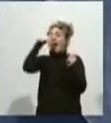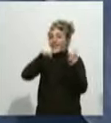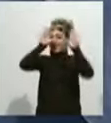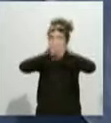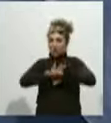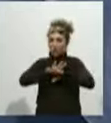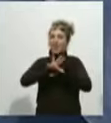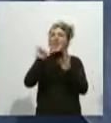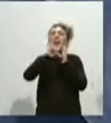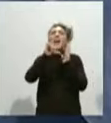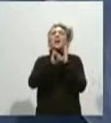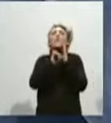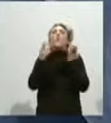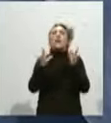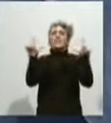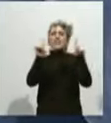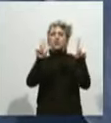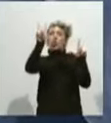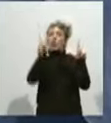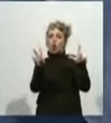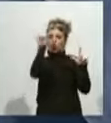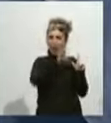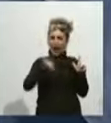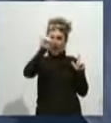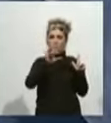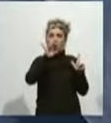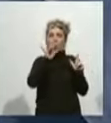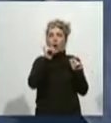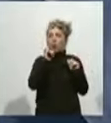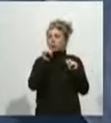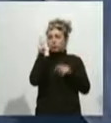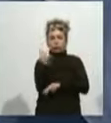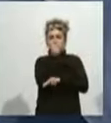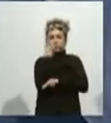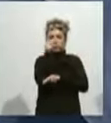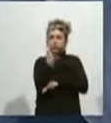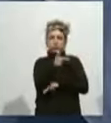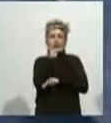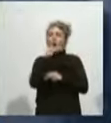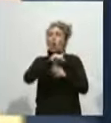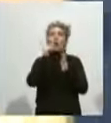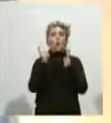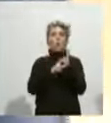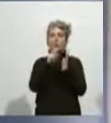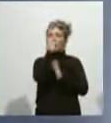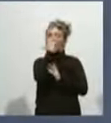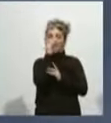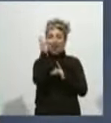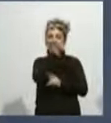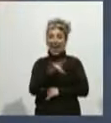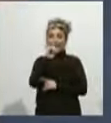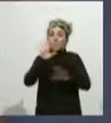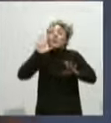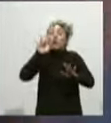Canaria durante todo este carnaval. También es el canal del carnaval, el carnaval de Canarias. Pero esta noche vamos a tener